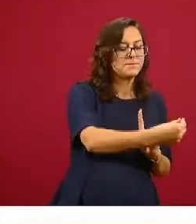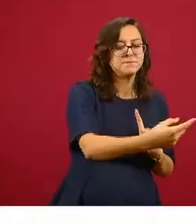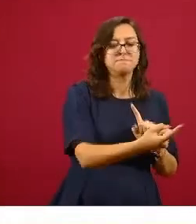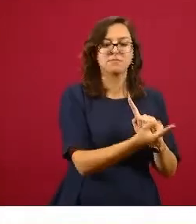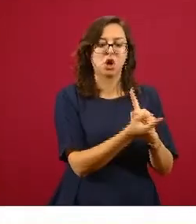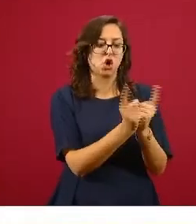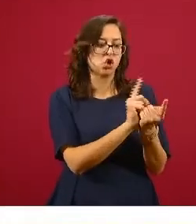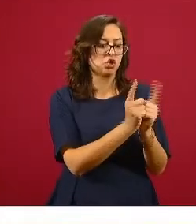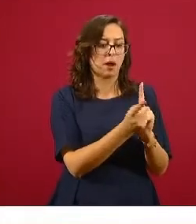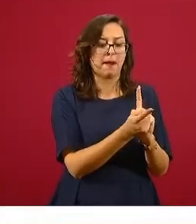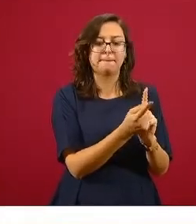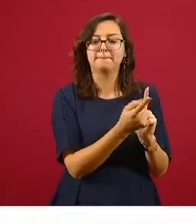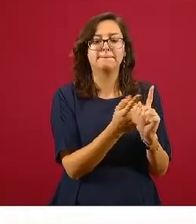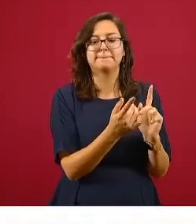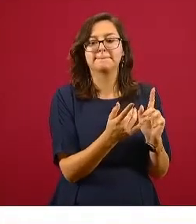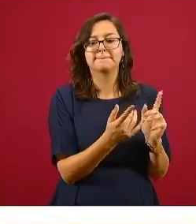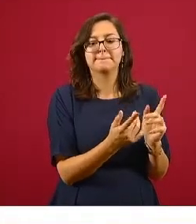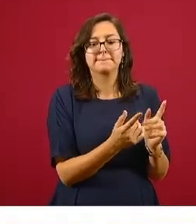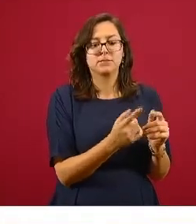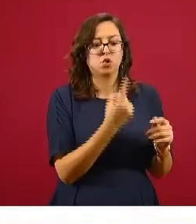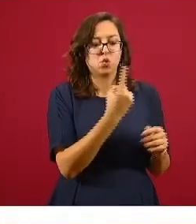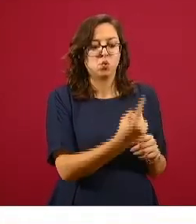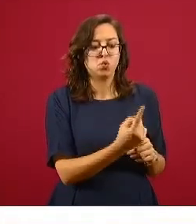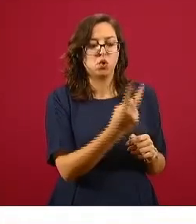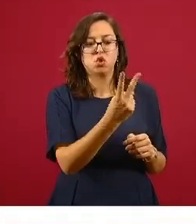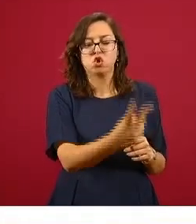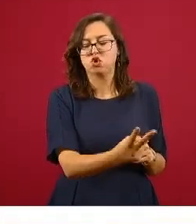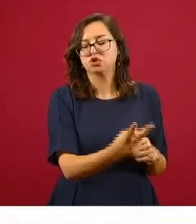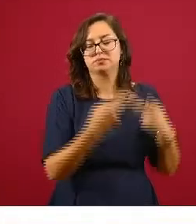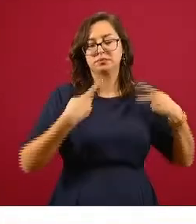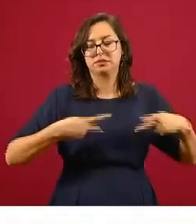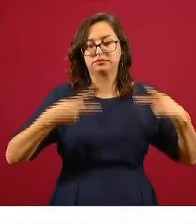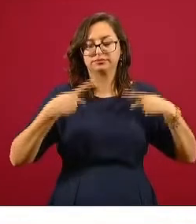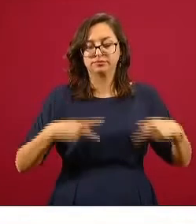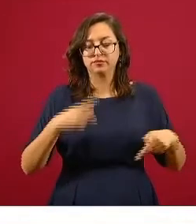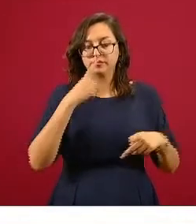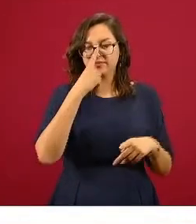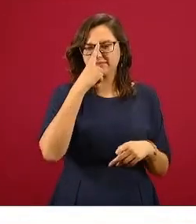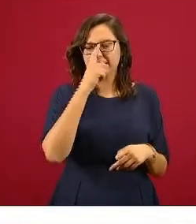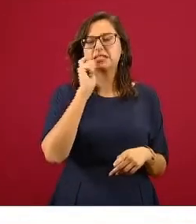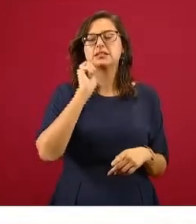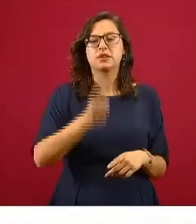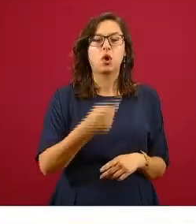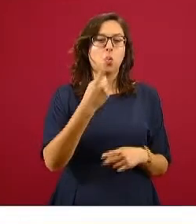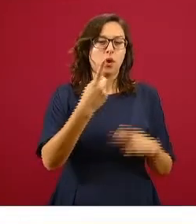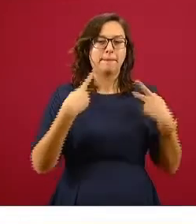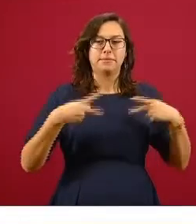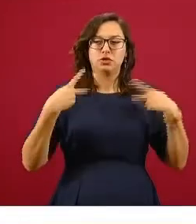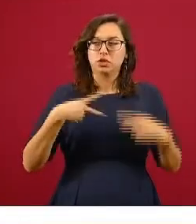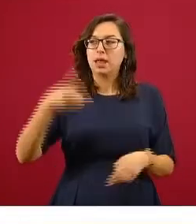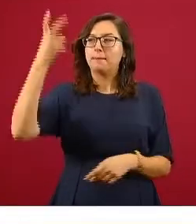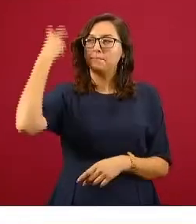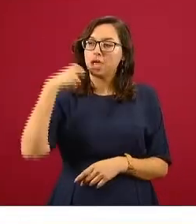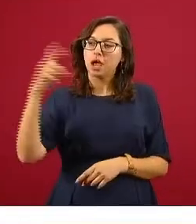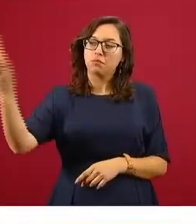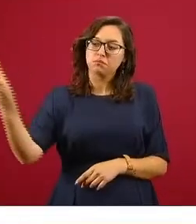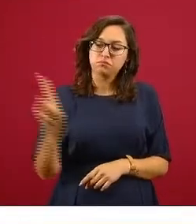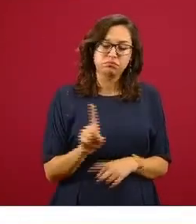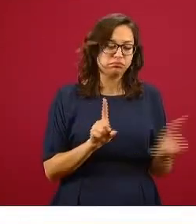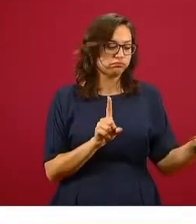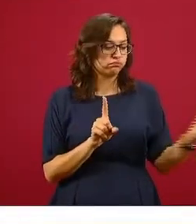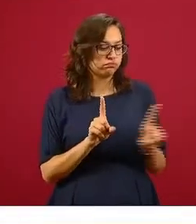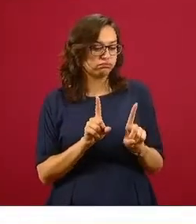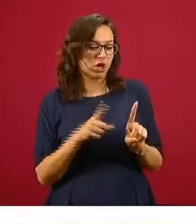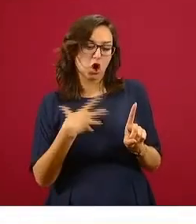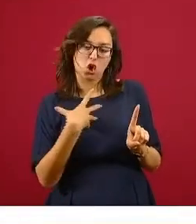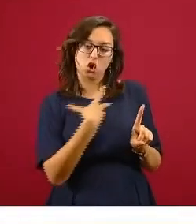ocurre en la primera y segunda generaciones de transmisión, es decir, la persona viajera contagia a alguien al llegar y hasta